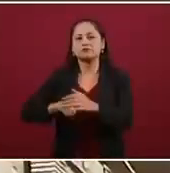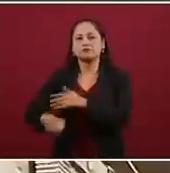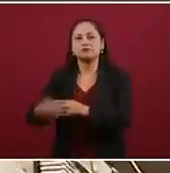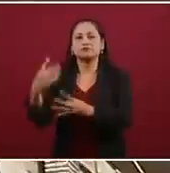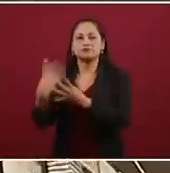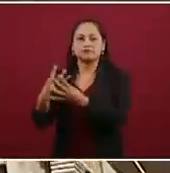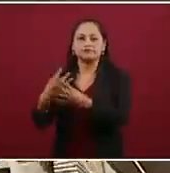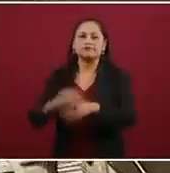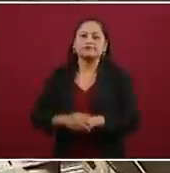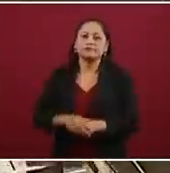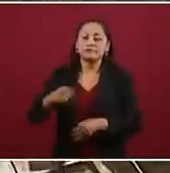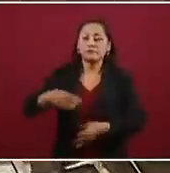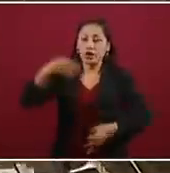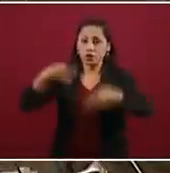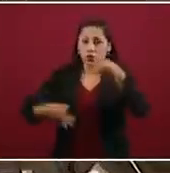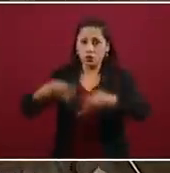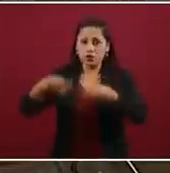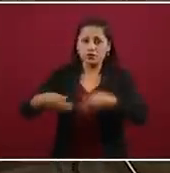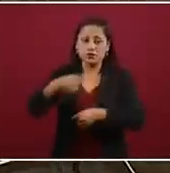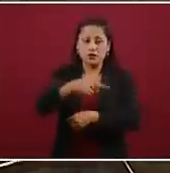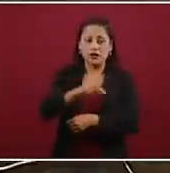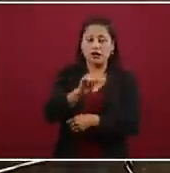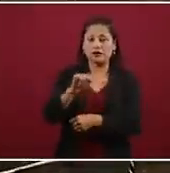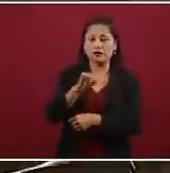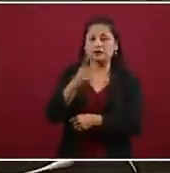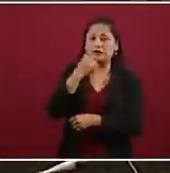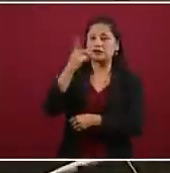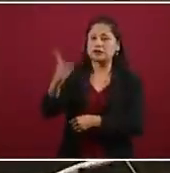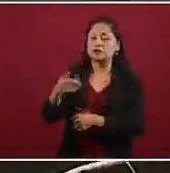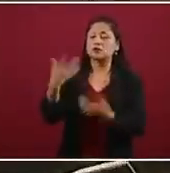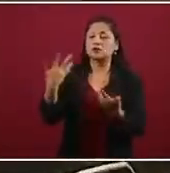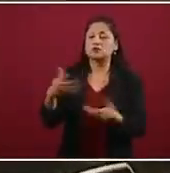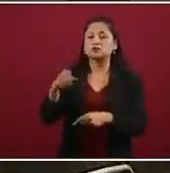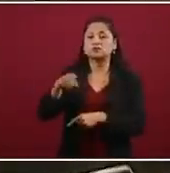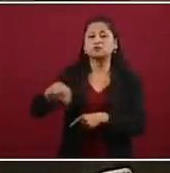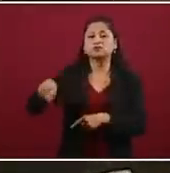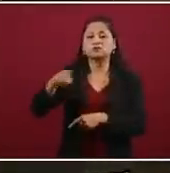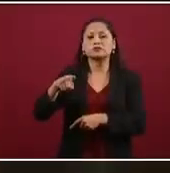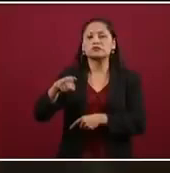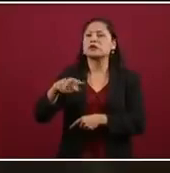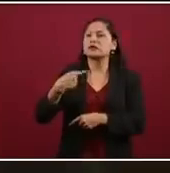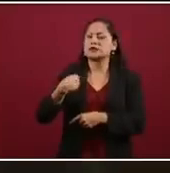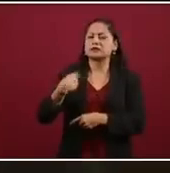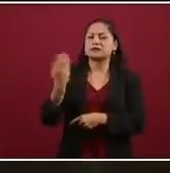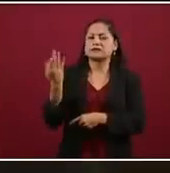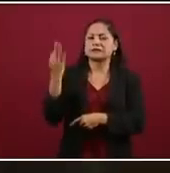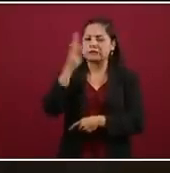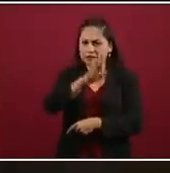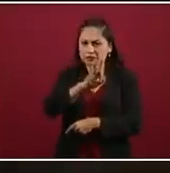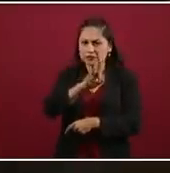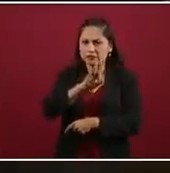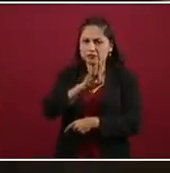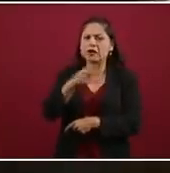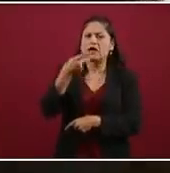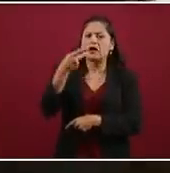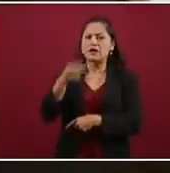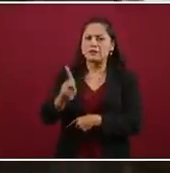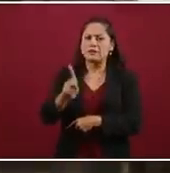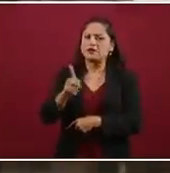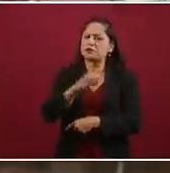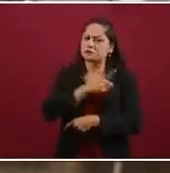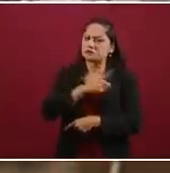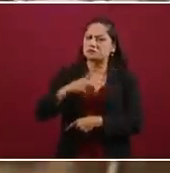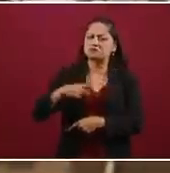En su juicio, Allende declaró que, lejos de estimar que caía en delito de alta traición, lo estimaba de alta